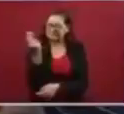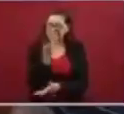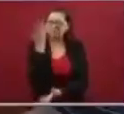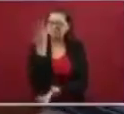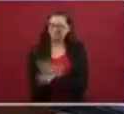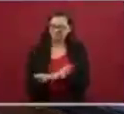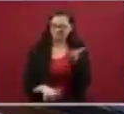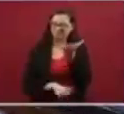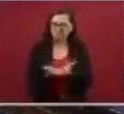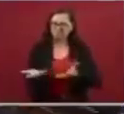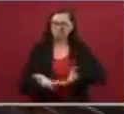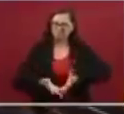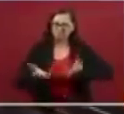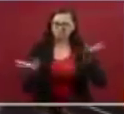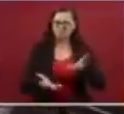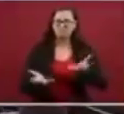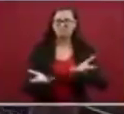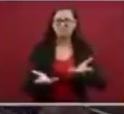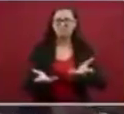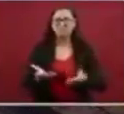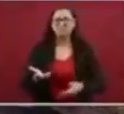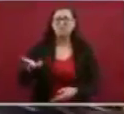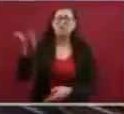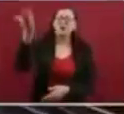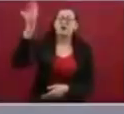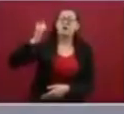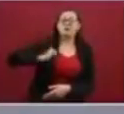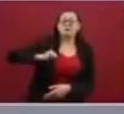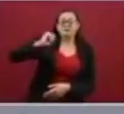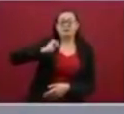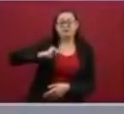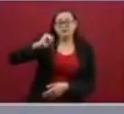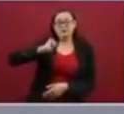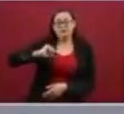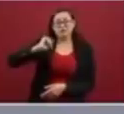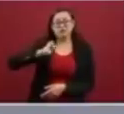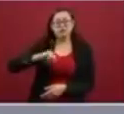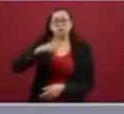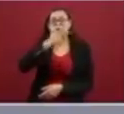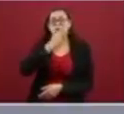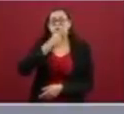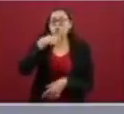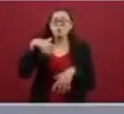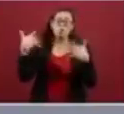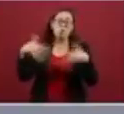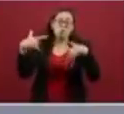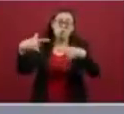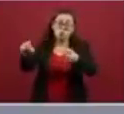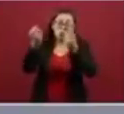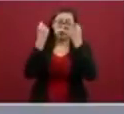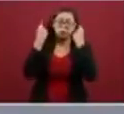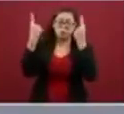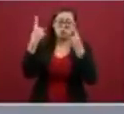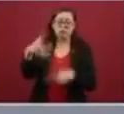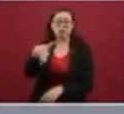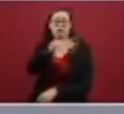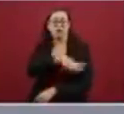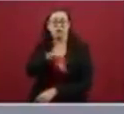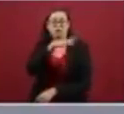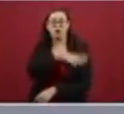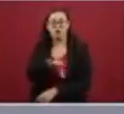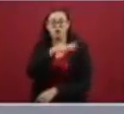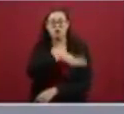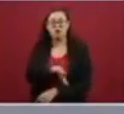decía el revolucionario mexicano que más admiro, el general Francisco